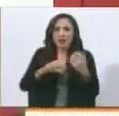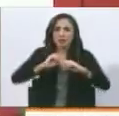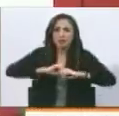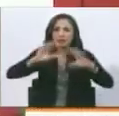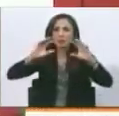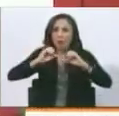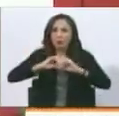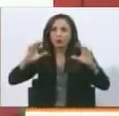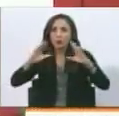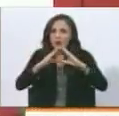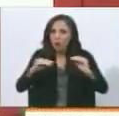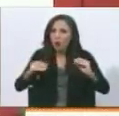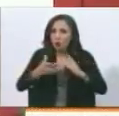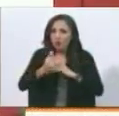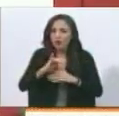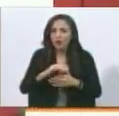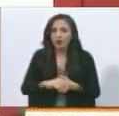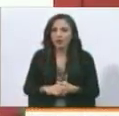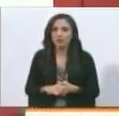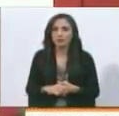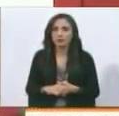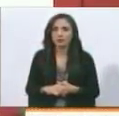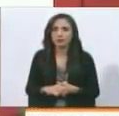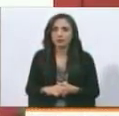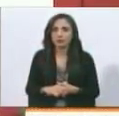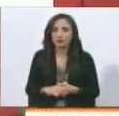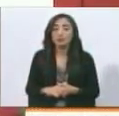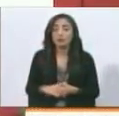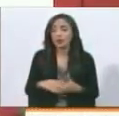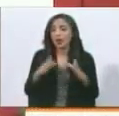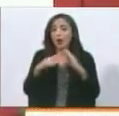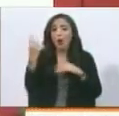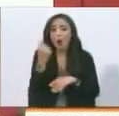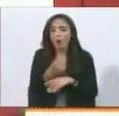por allá, sí tenía, ¿oíste? Sí cumplieron tu orden.